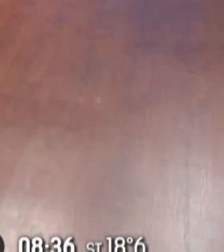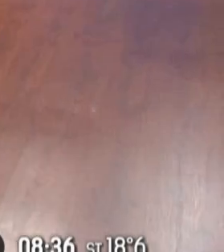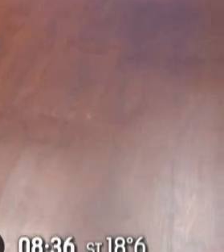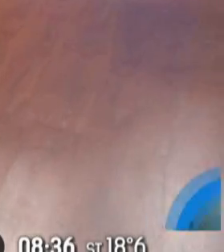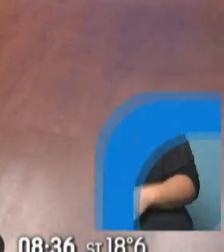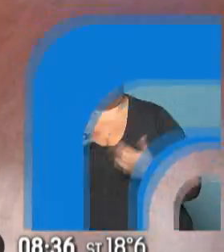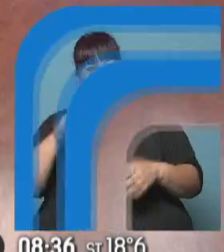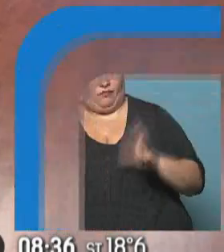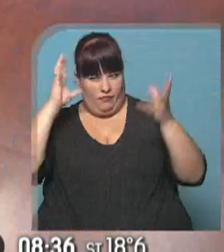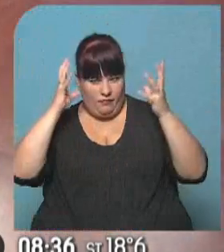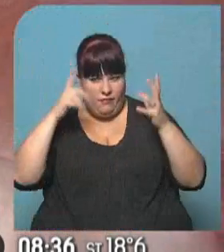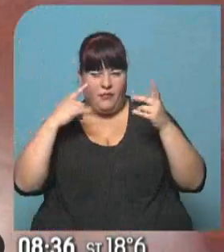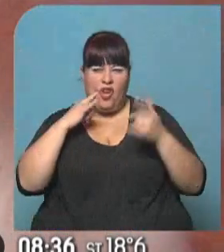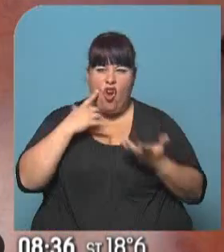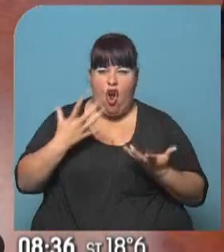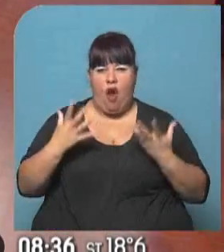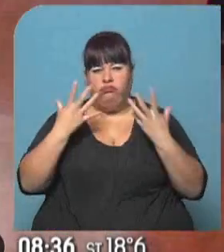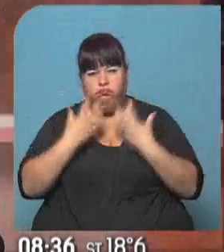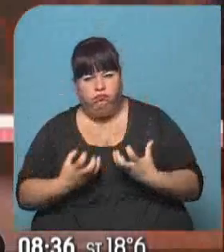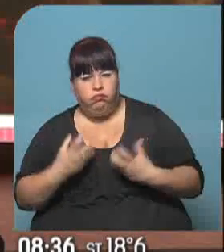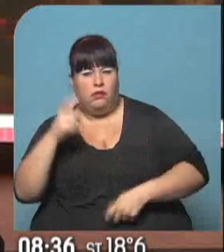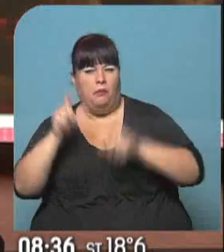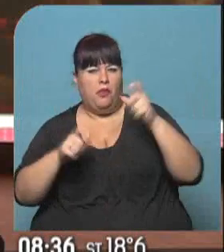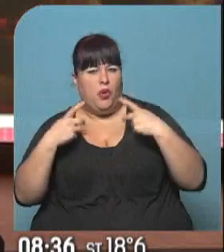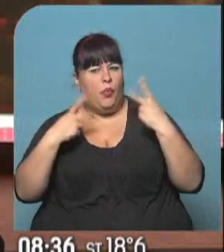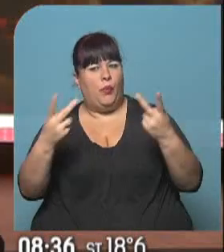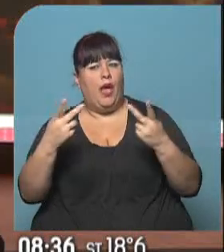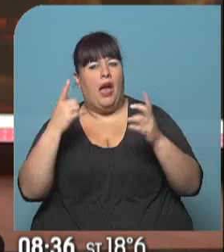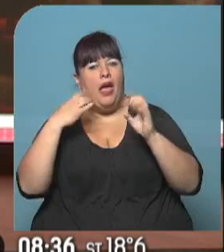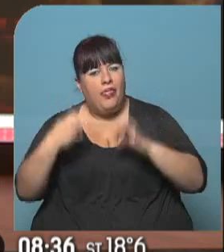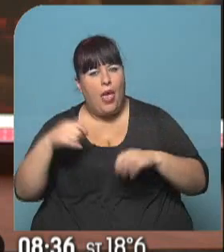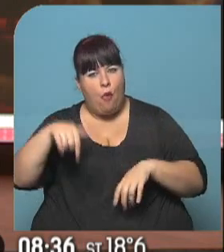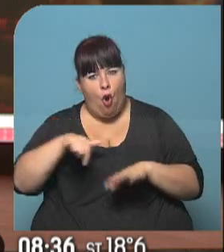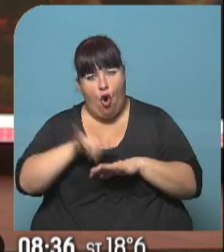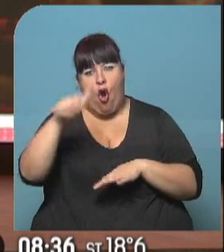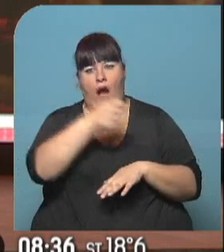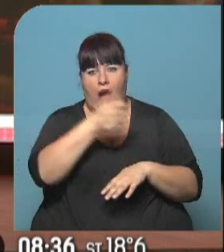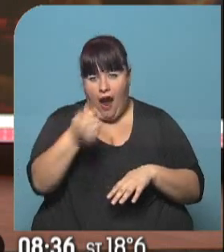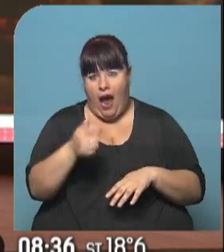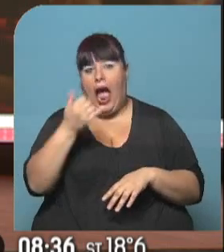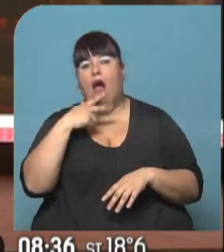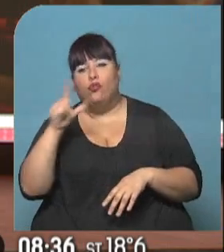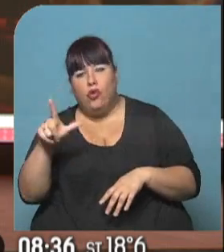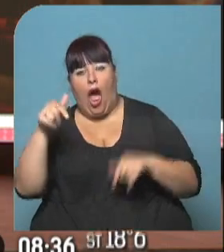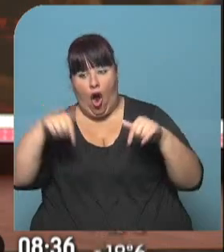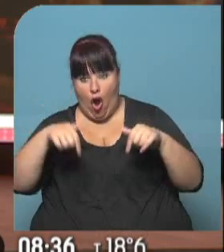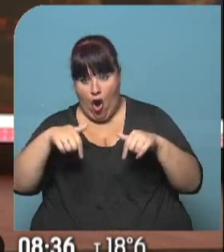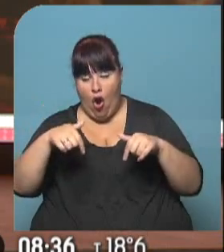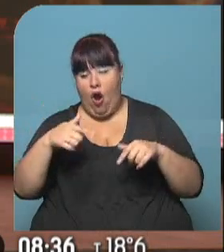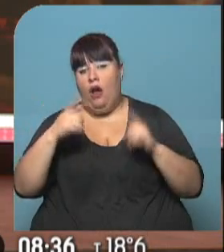profundo fastidio e incomodidad desilusión para tantos pasajeros que tenían que abordar vuelos de aerolíneas y austral hoy